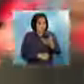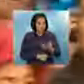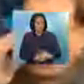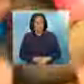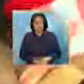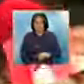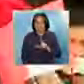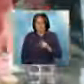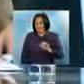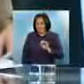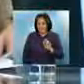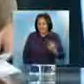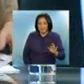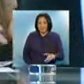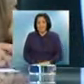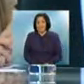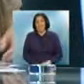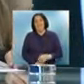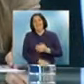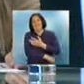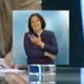Leonardo!